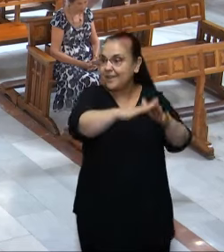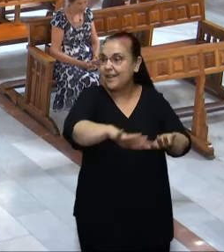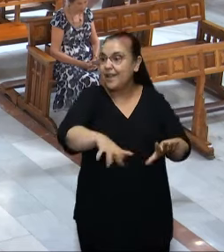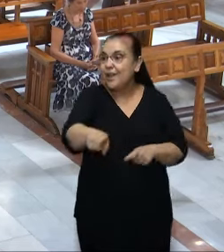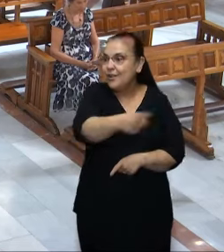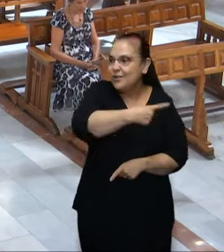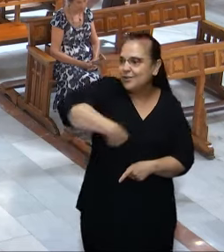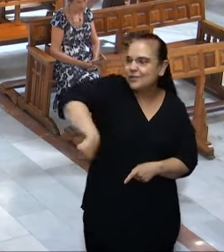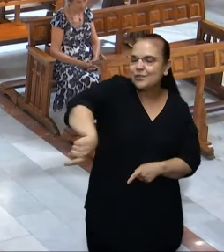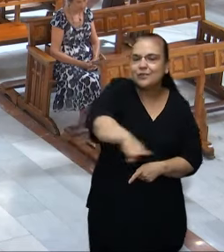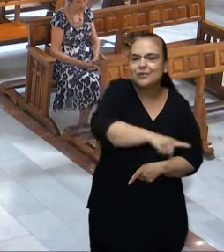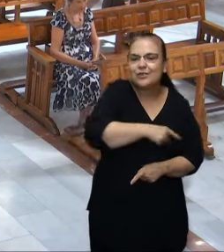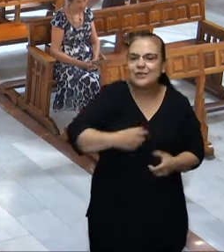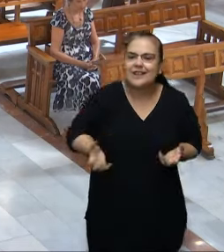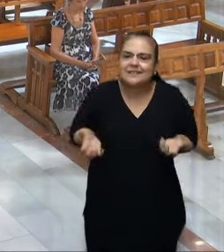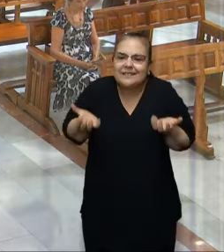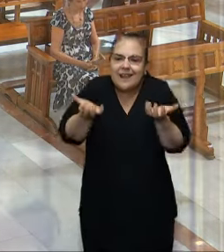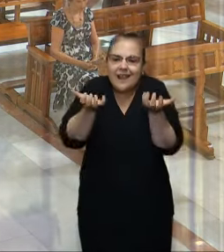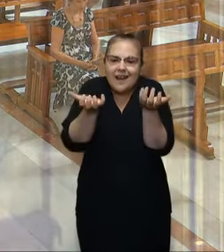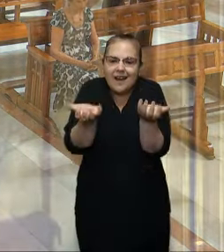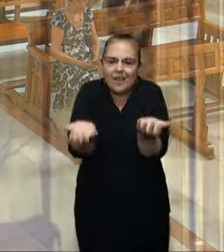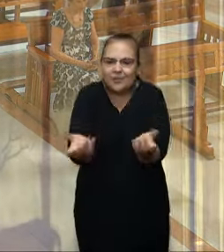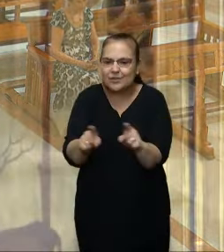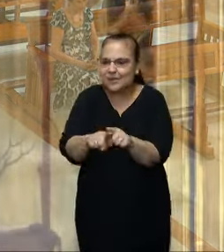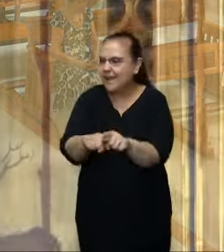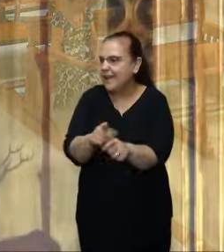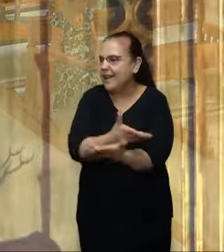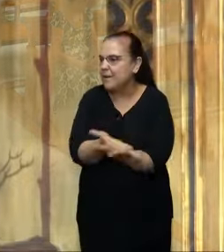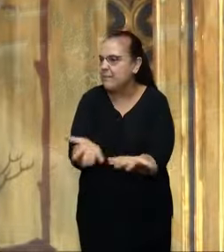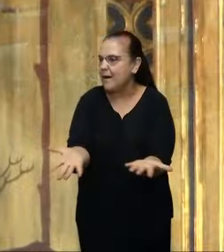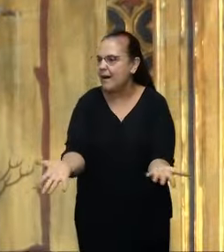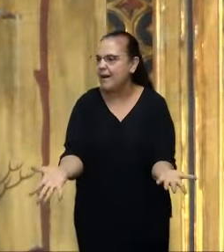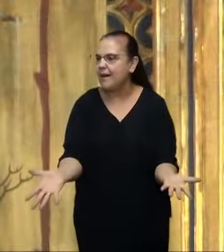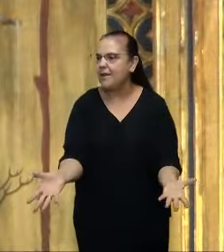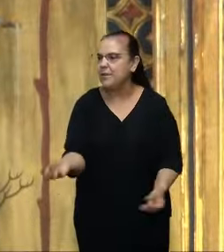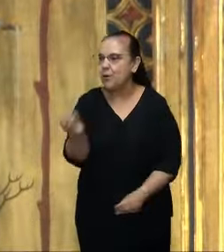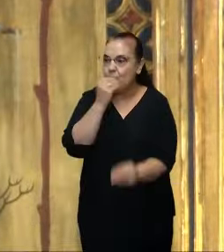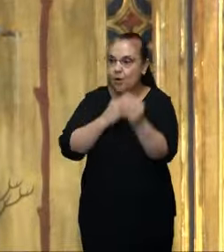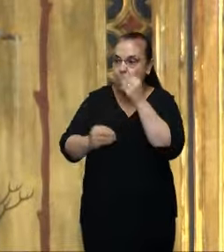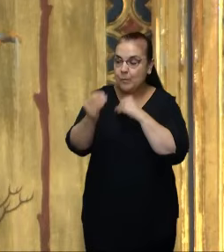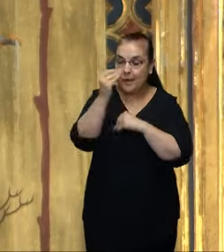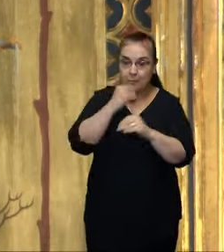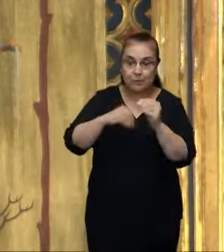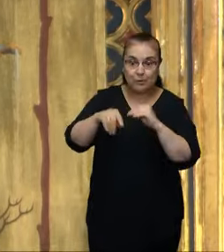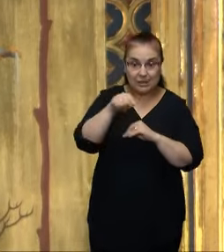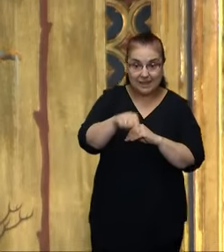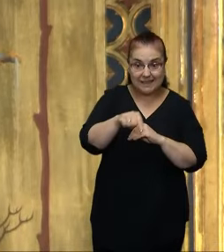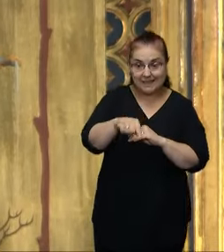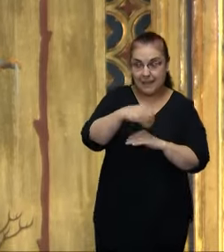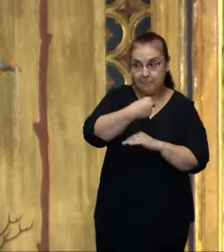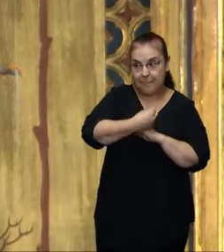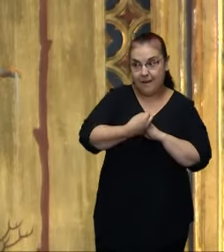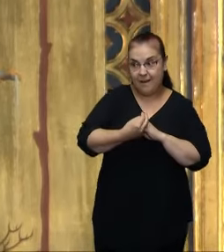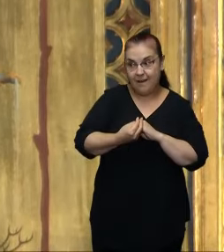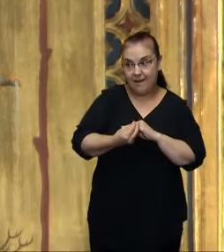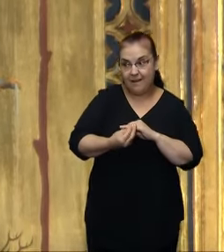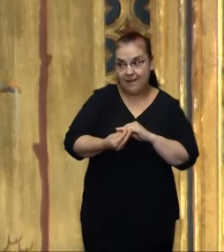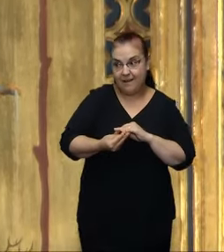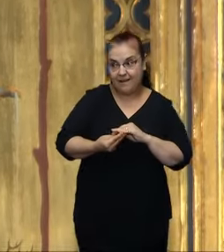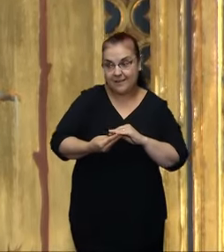altar nosotros entregados al hermano comemos este